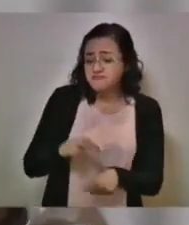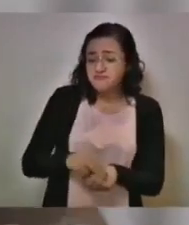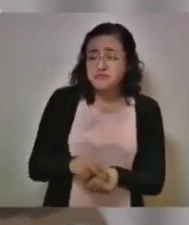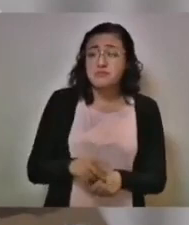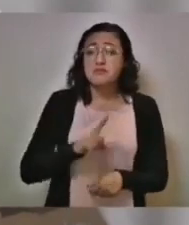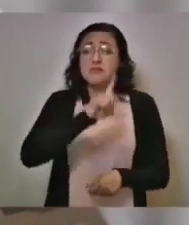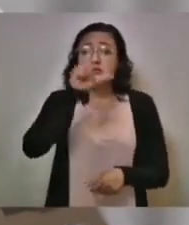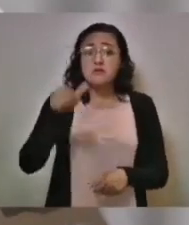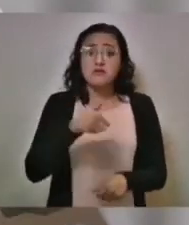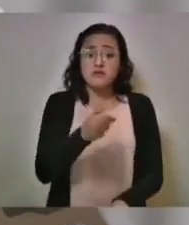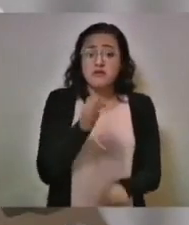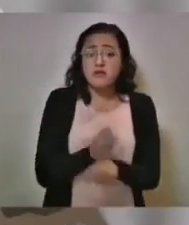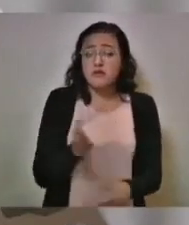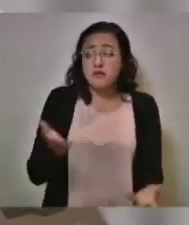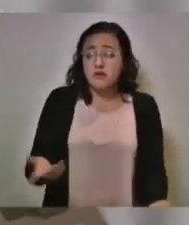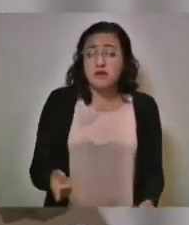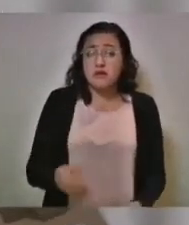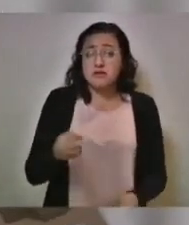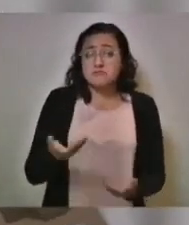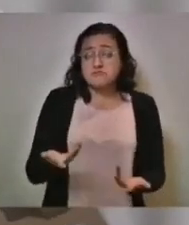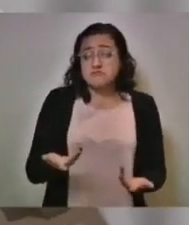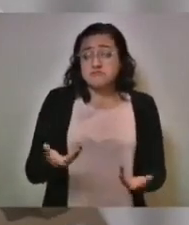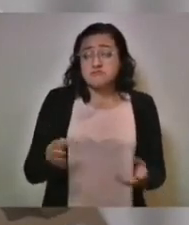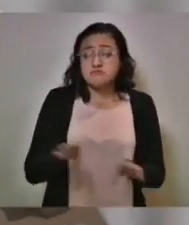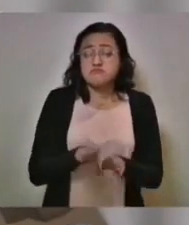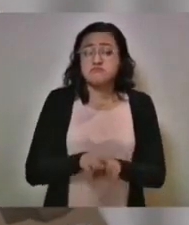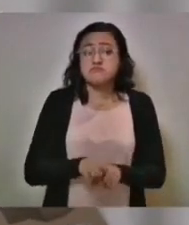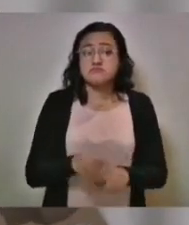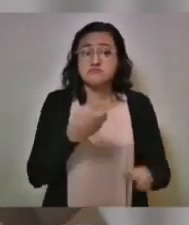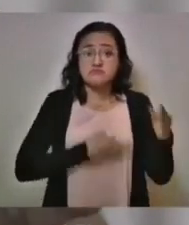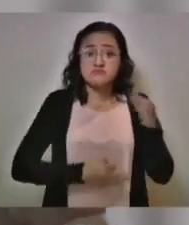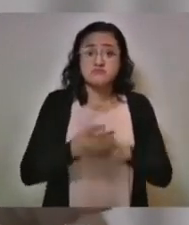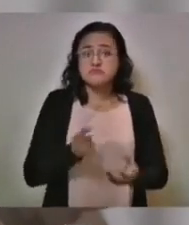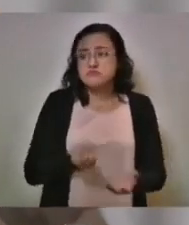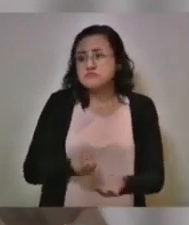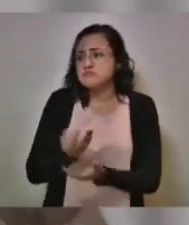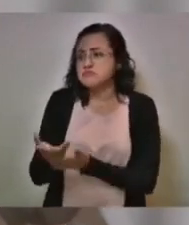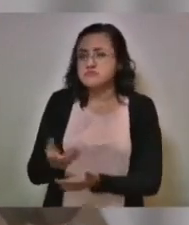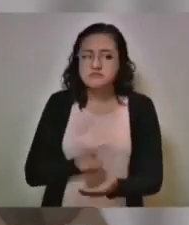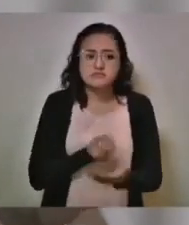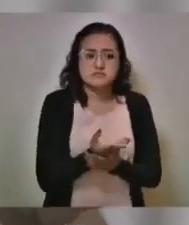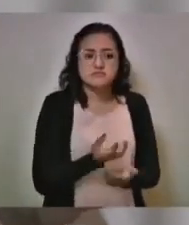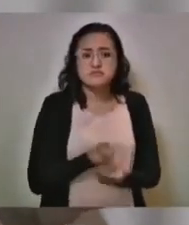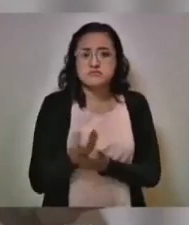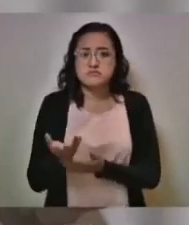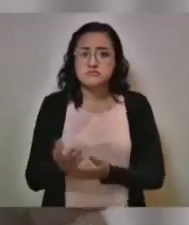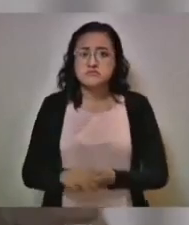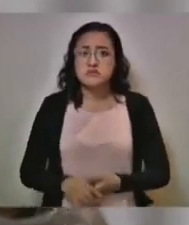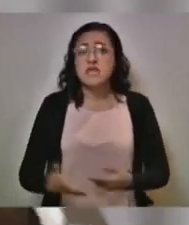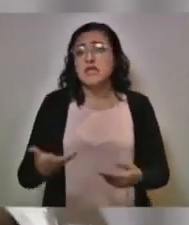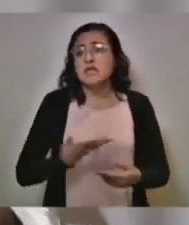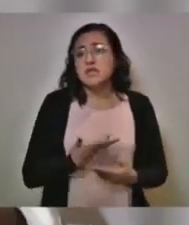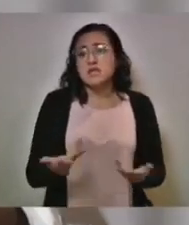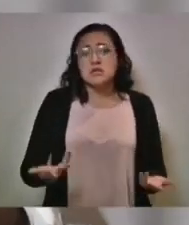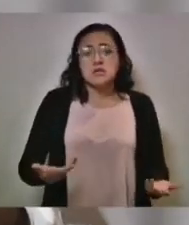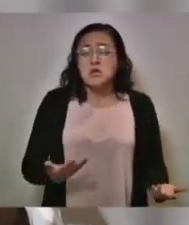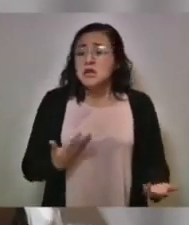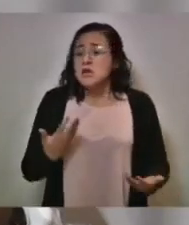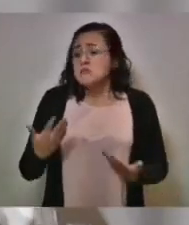va a llegar el momento en que esta sociedad va a tener que salir, va a tener que